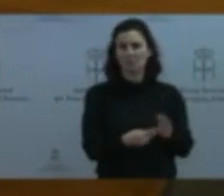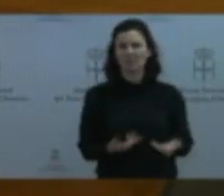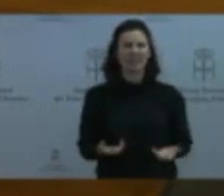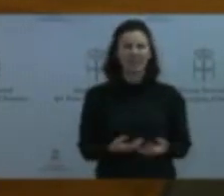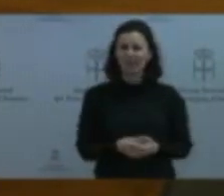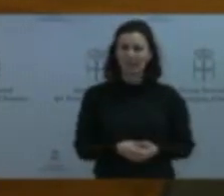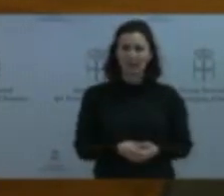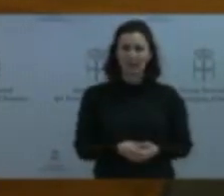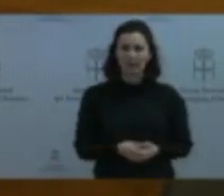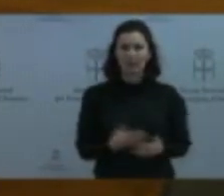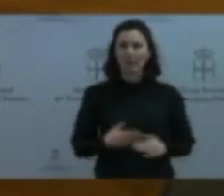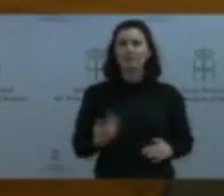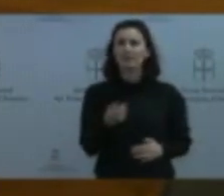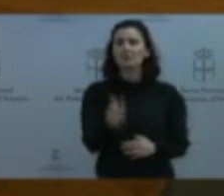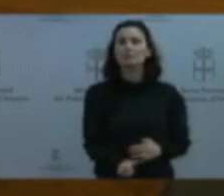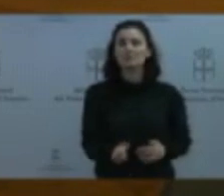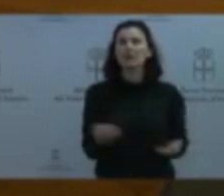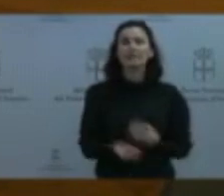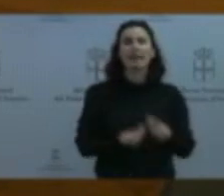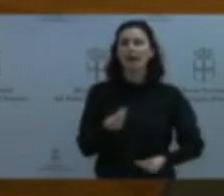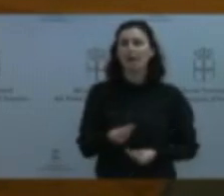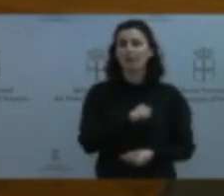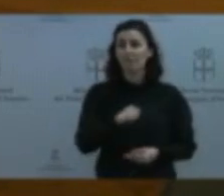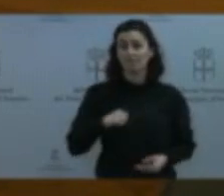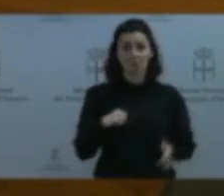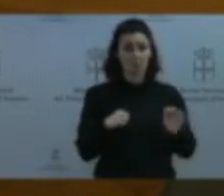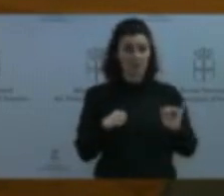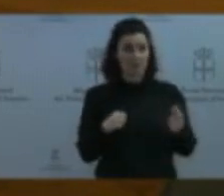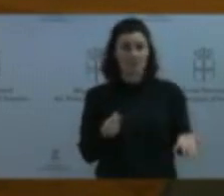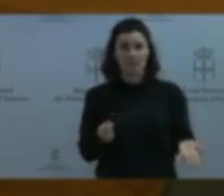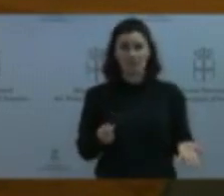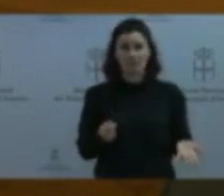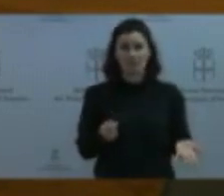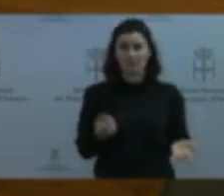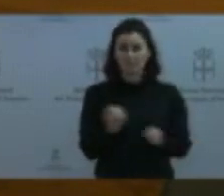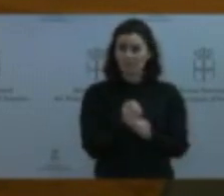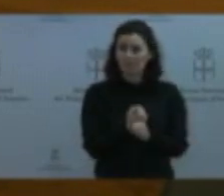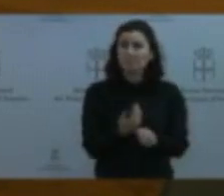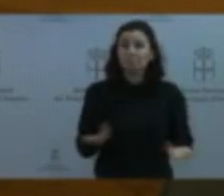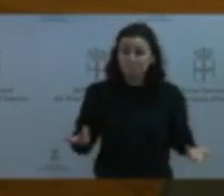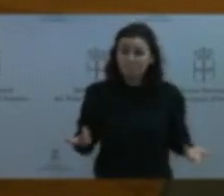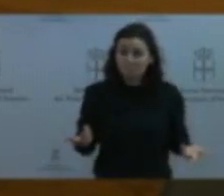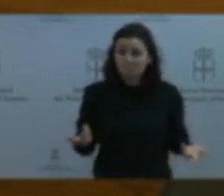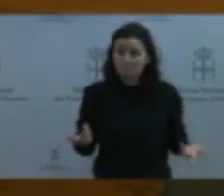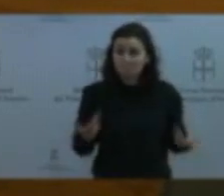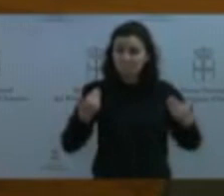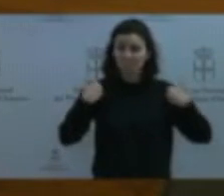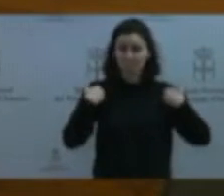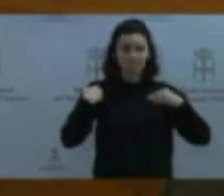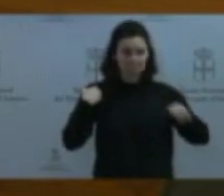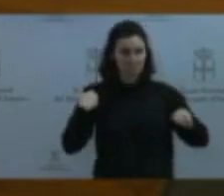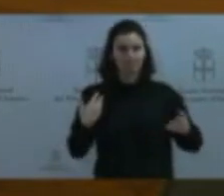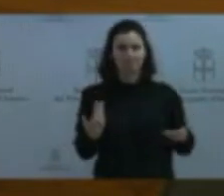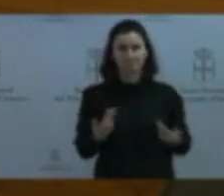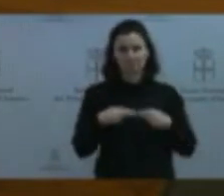tenían un empleo privado, probablemente, efectivamente, en el mismo sector donde desempeñan una responsabilidad pública? ¿No podrían volver a su puesto de